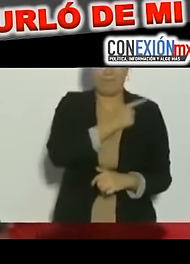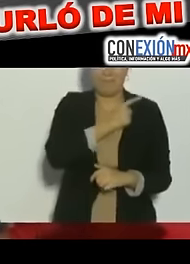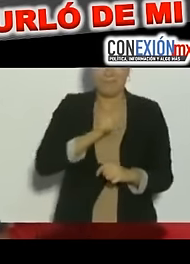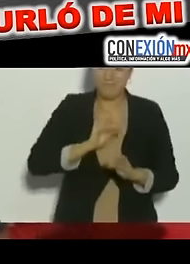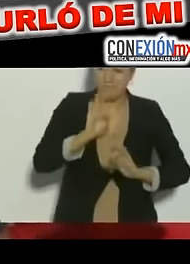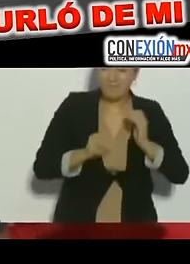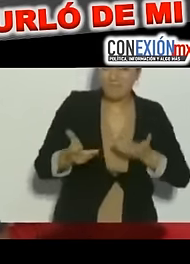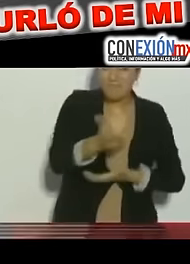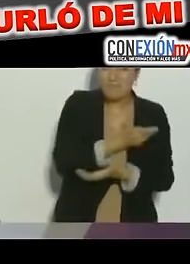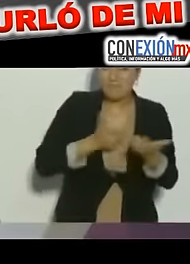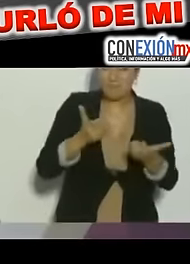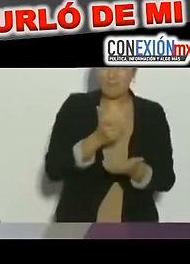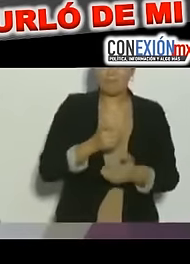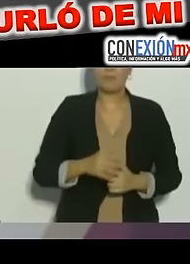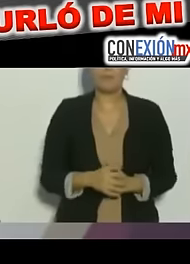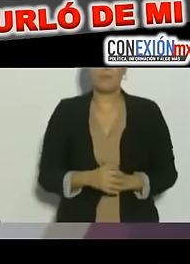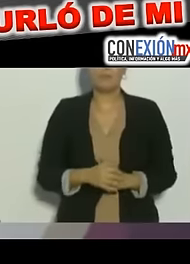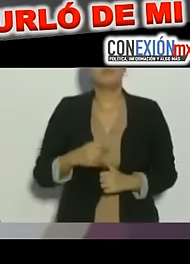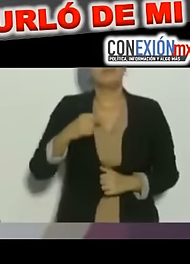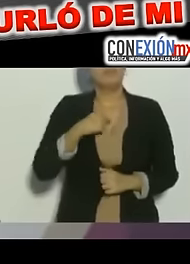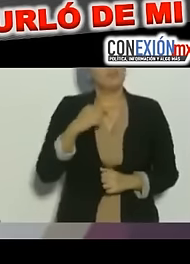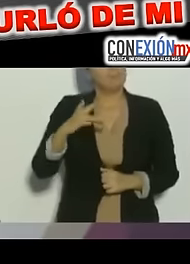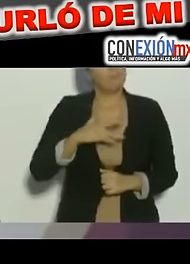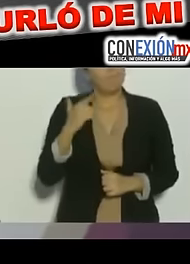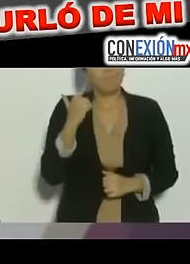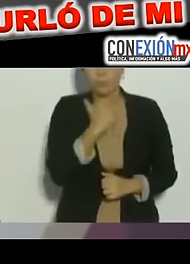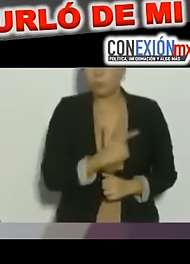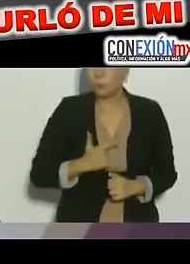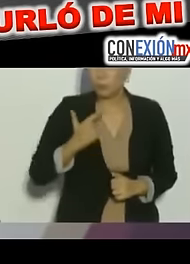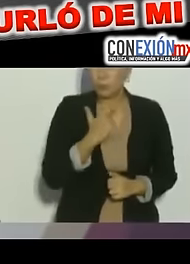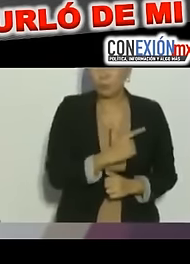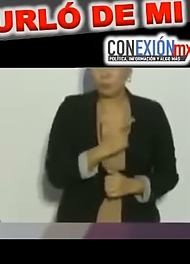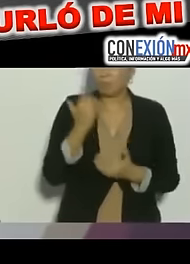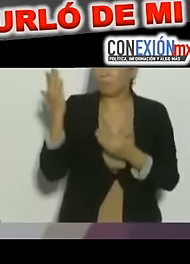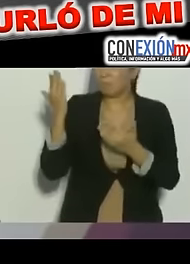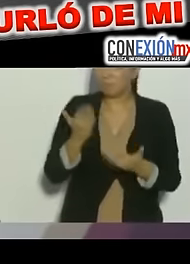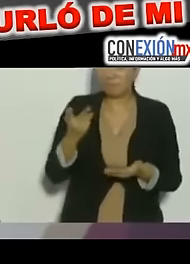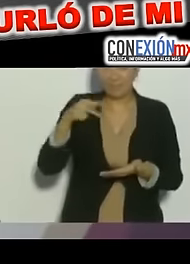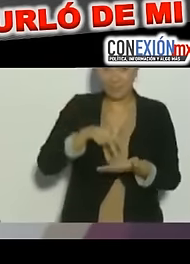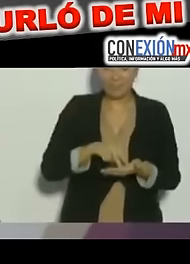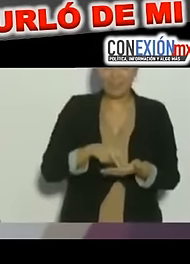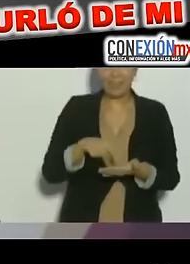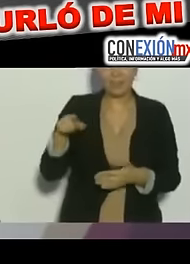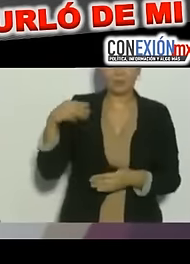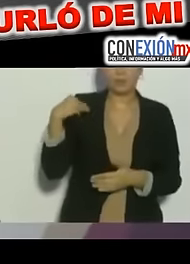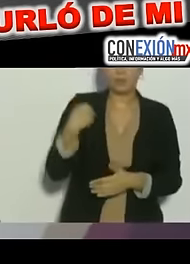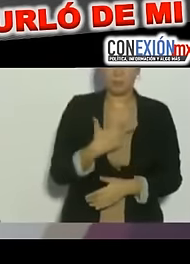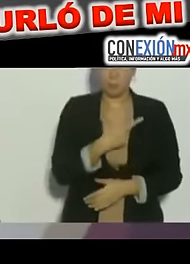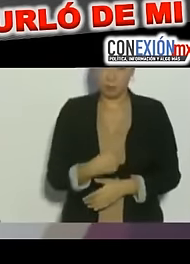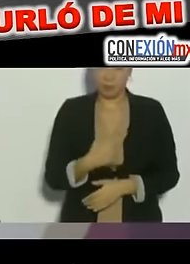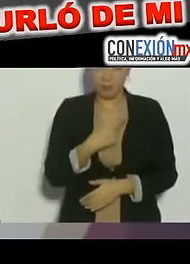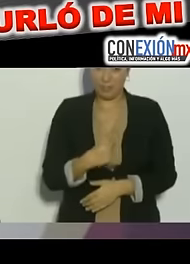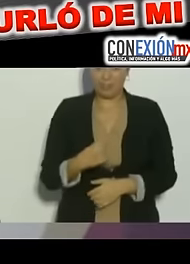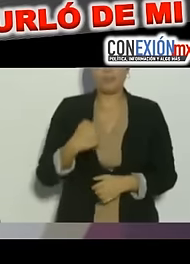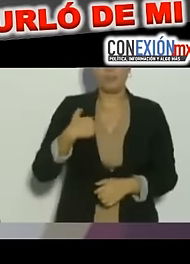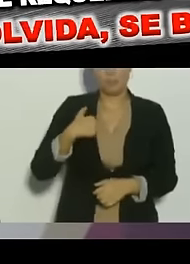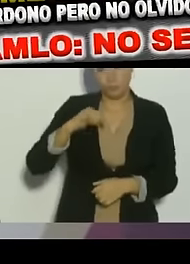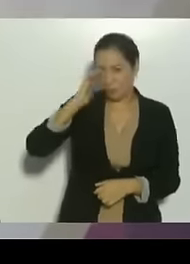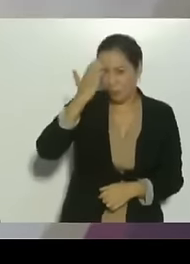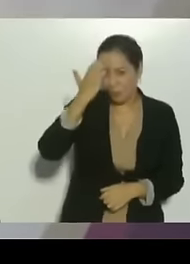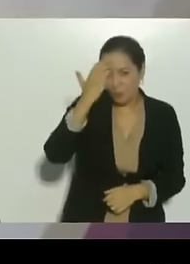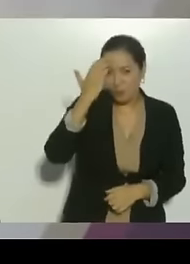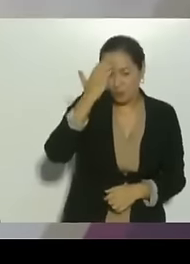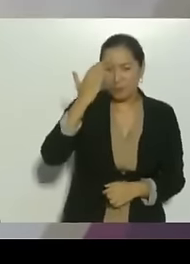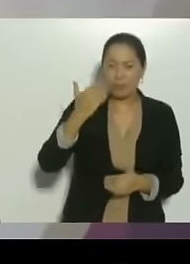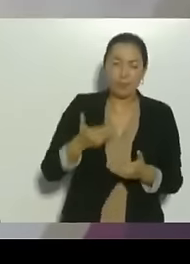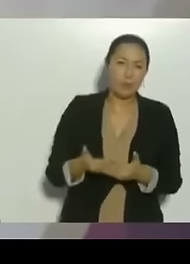bellaco fíjate es impresionante no como el presidente manejando toda su economía puede darle un golpe pues Un gancho al hígado